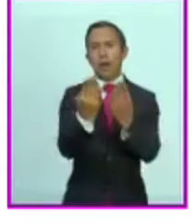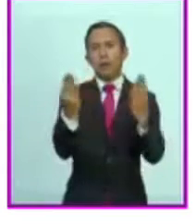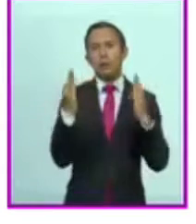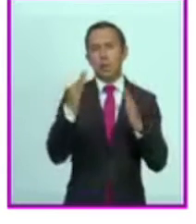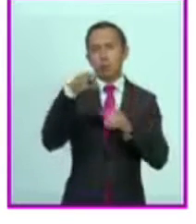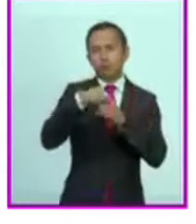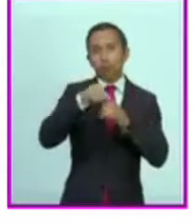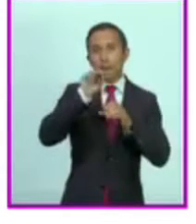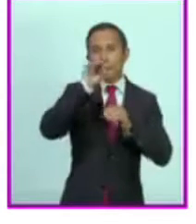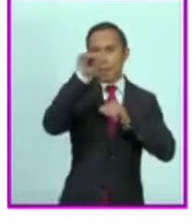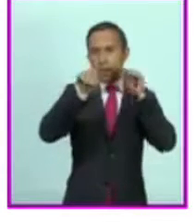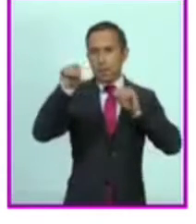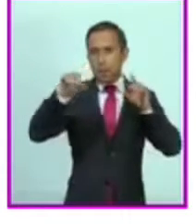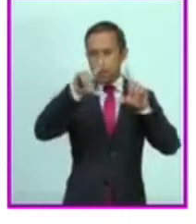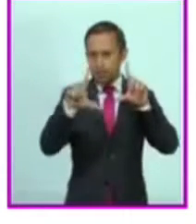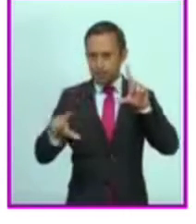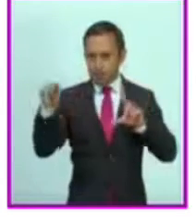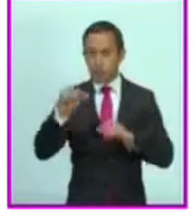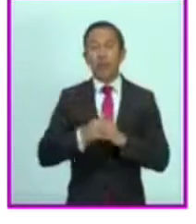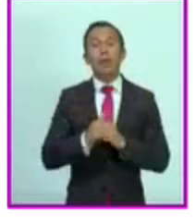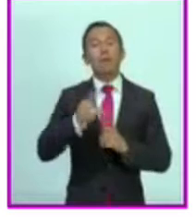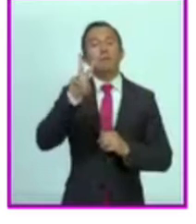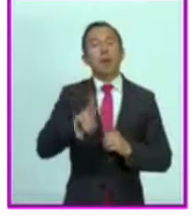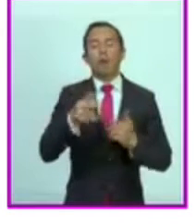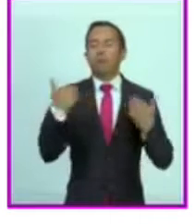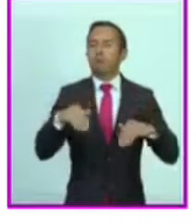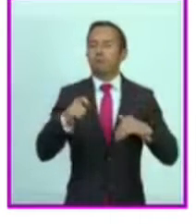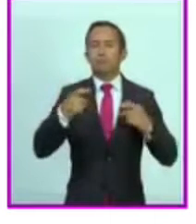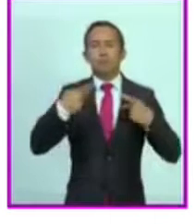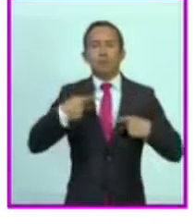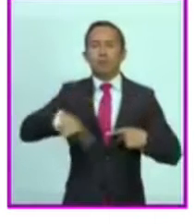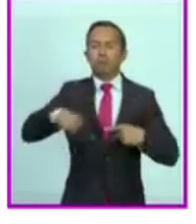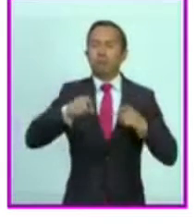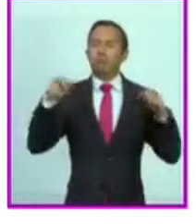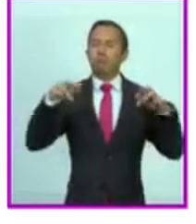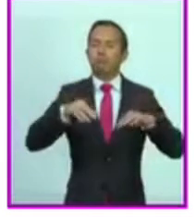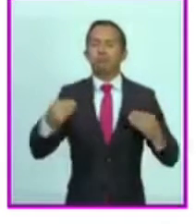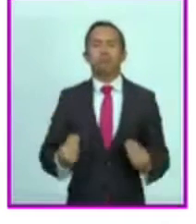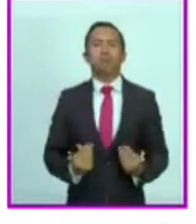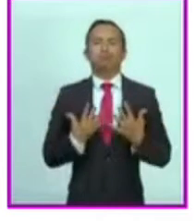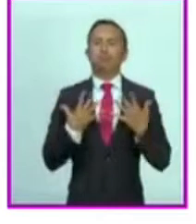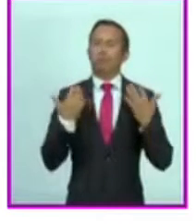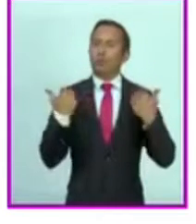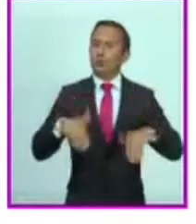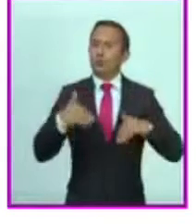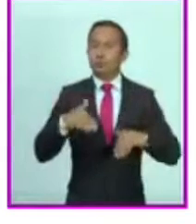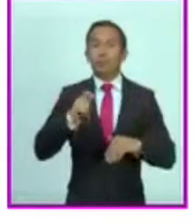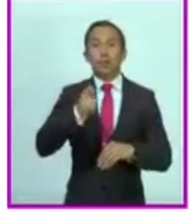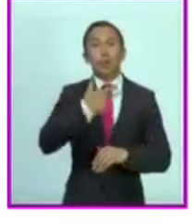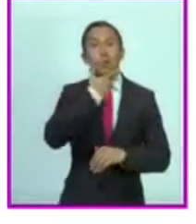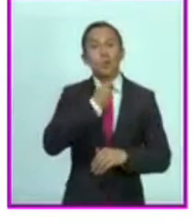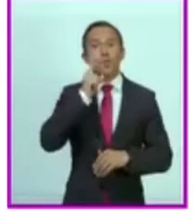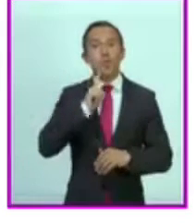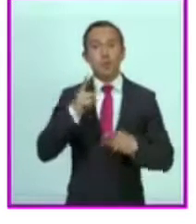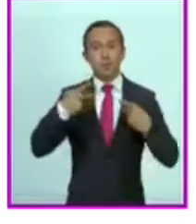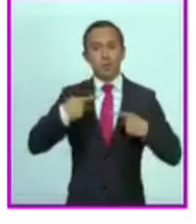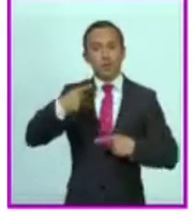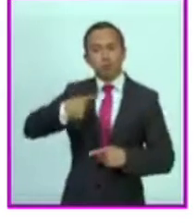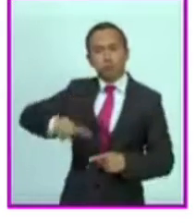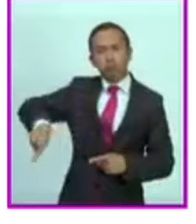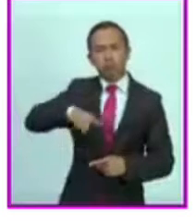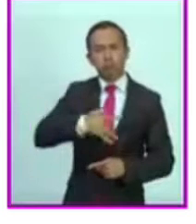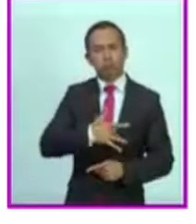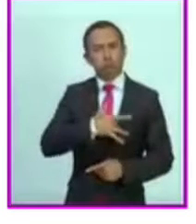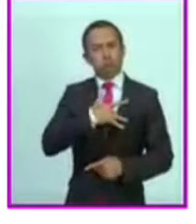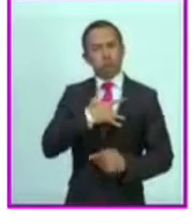instalaron ha sido una auténtica fiesta cívica en la que las mexicanas y los mexicanos refrendamos nuestro compromiso